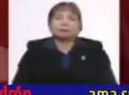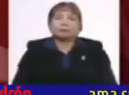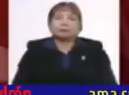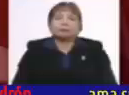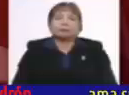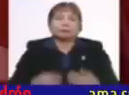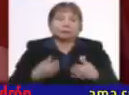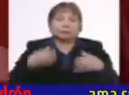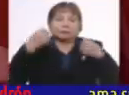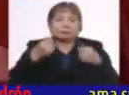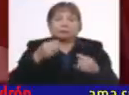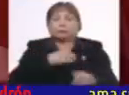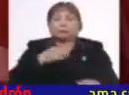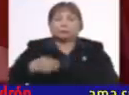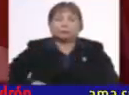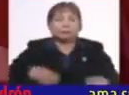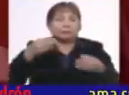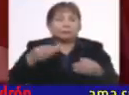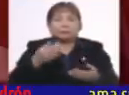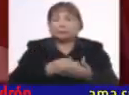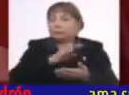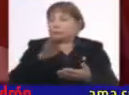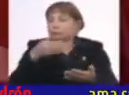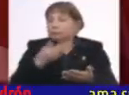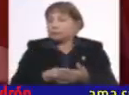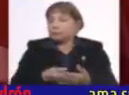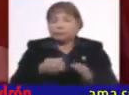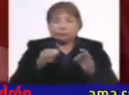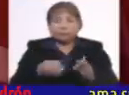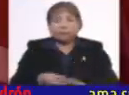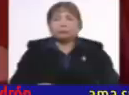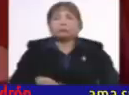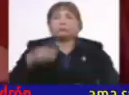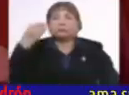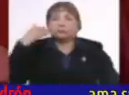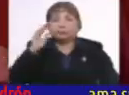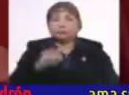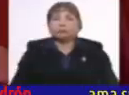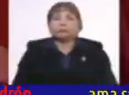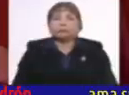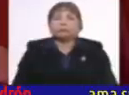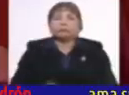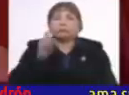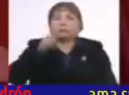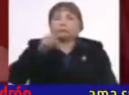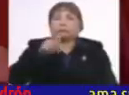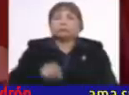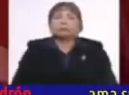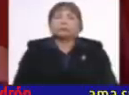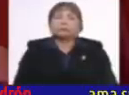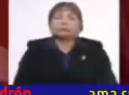que tome como ministro y decisiones que a todas luces eran las necesarias